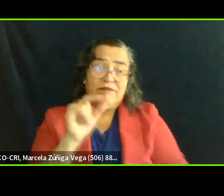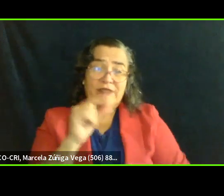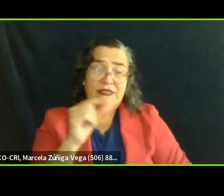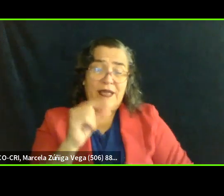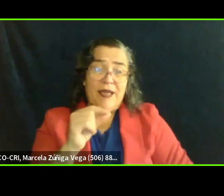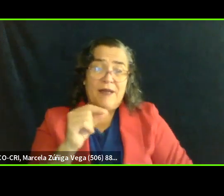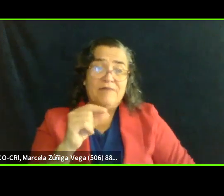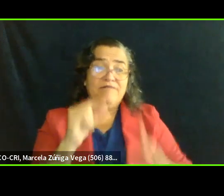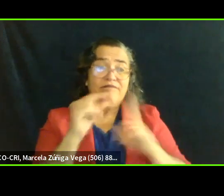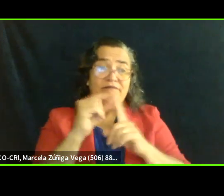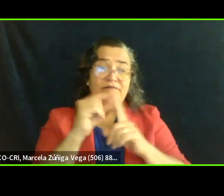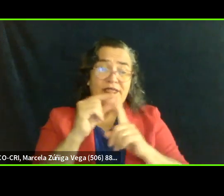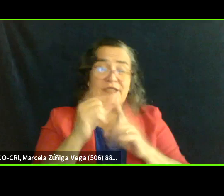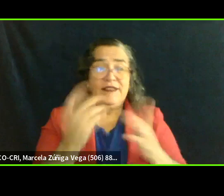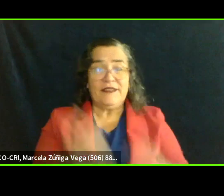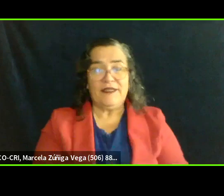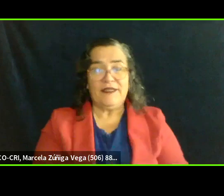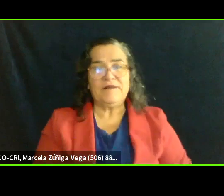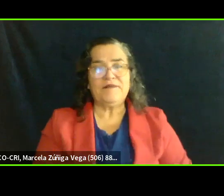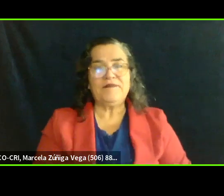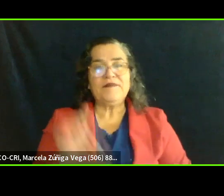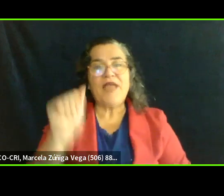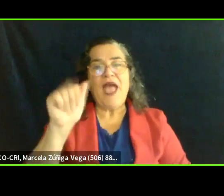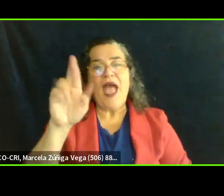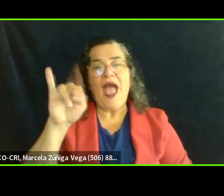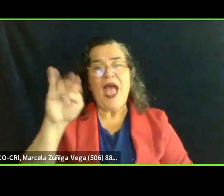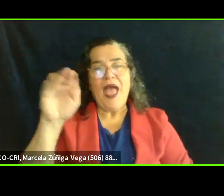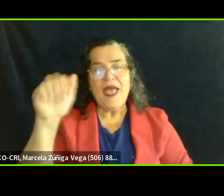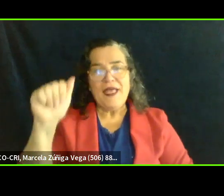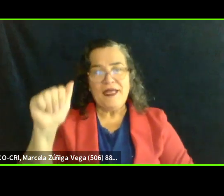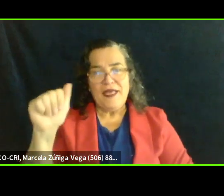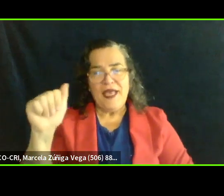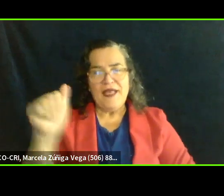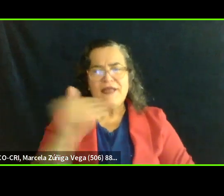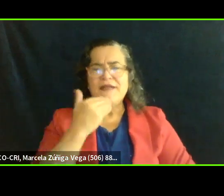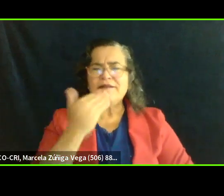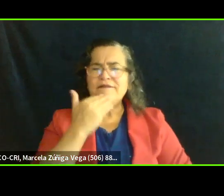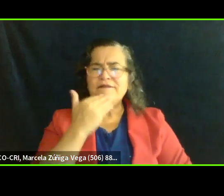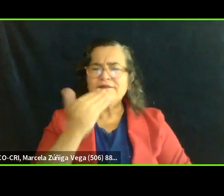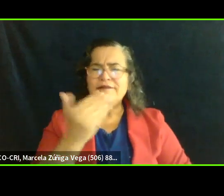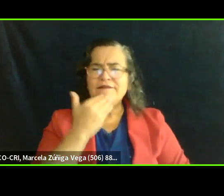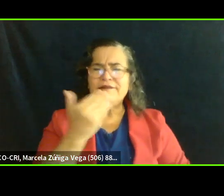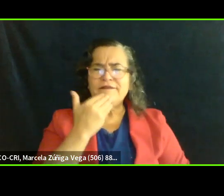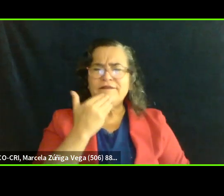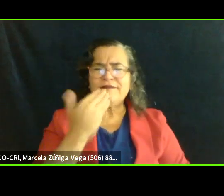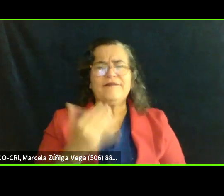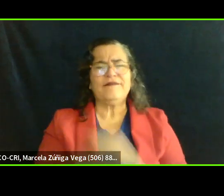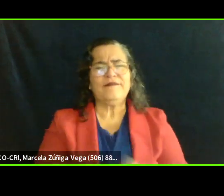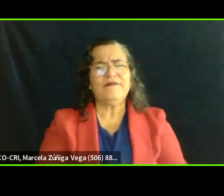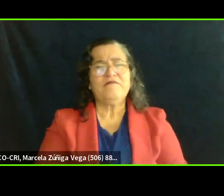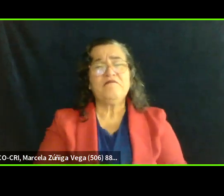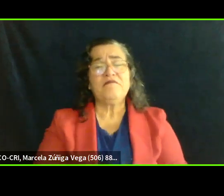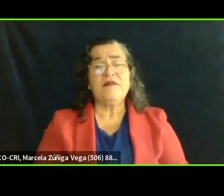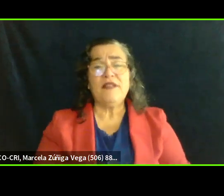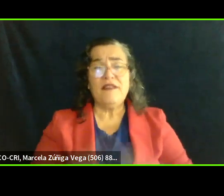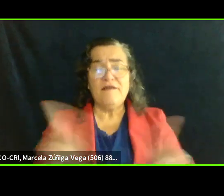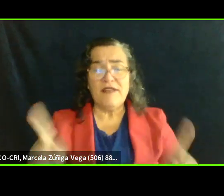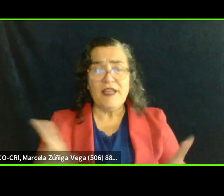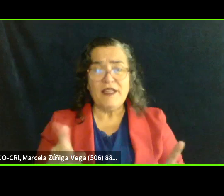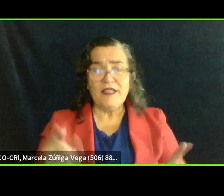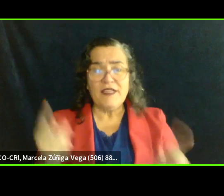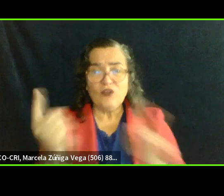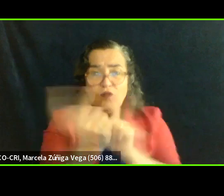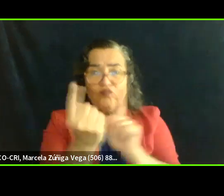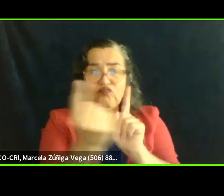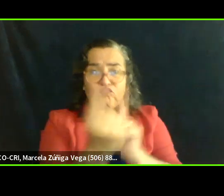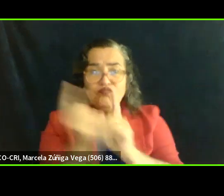licencia. Ariana, de verdad que le agradezco muchísimo. Hemos tenido pu diferentes puntos de encuentro y este me parece